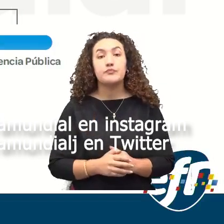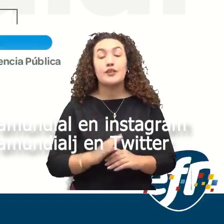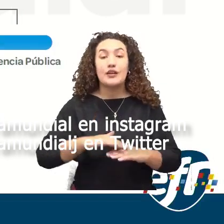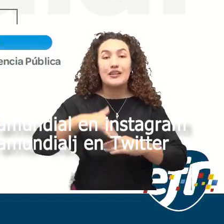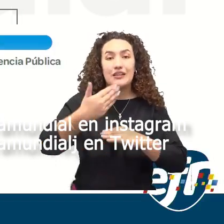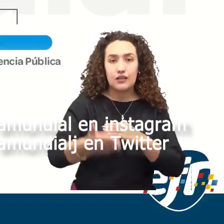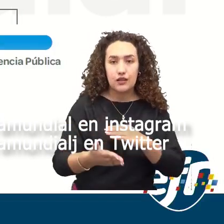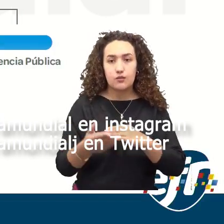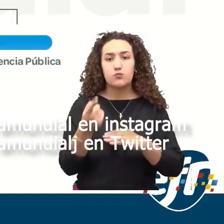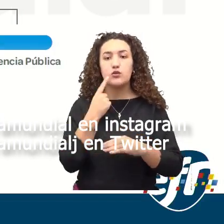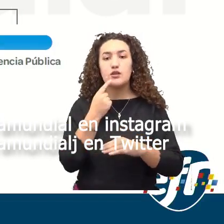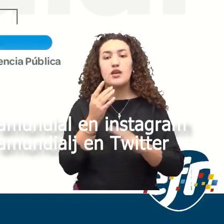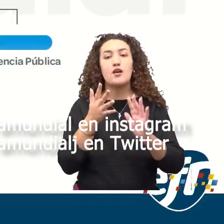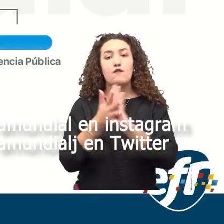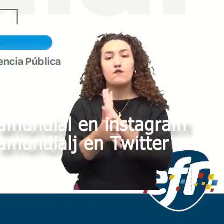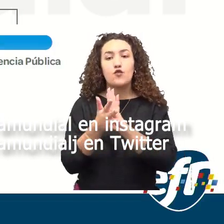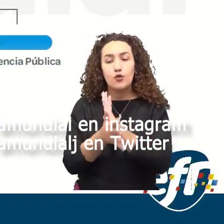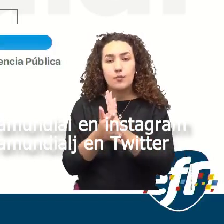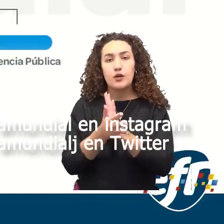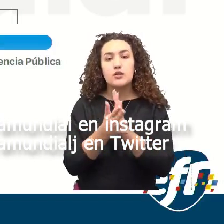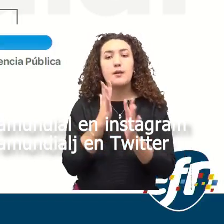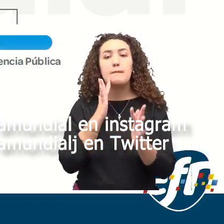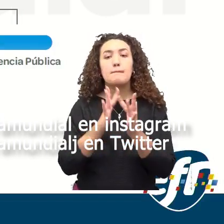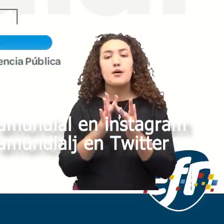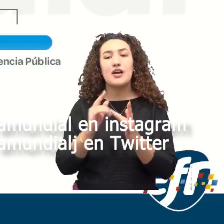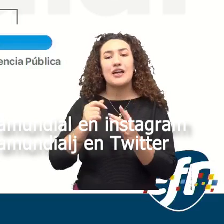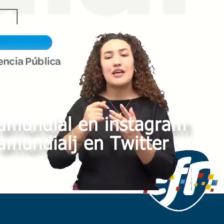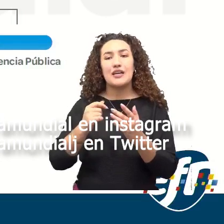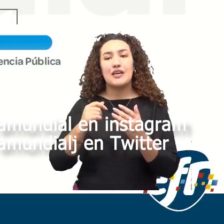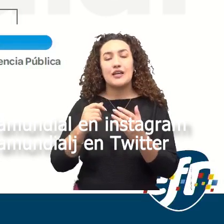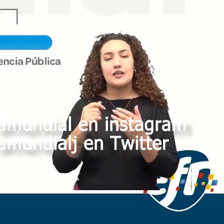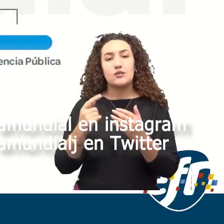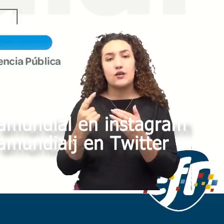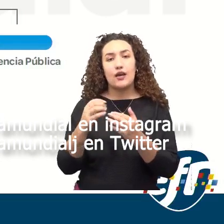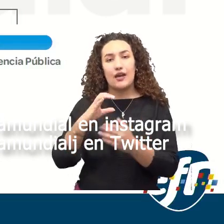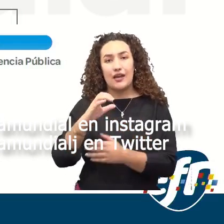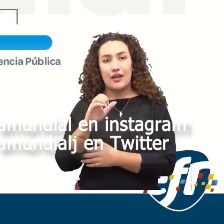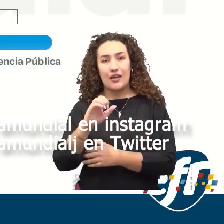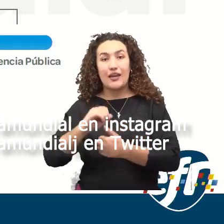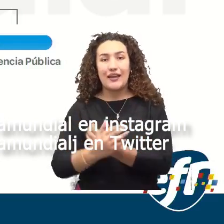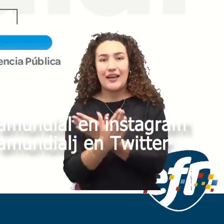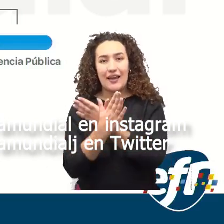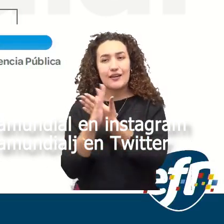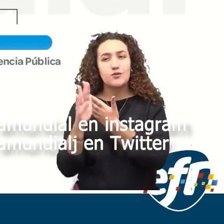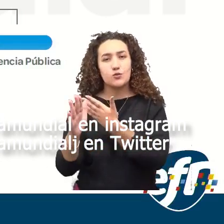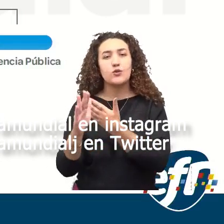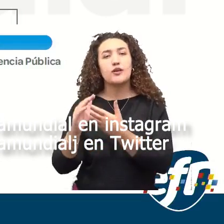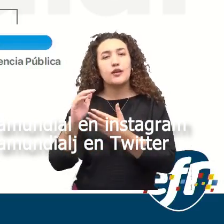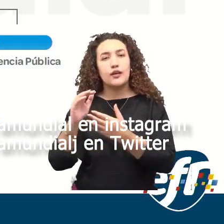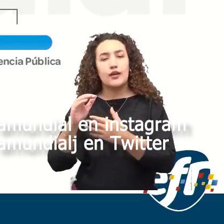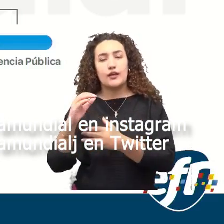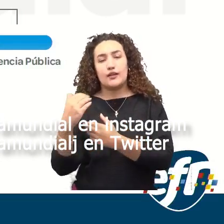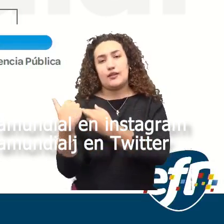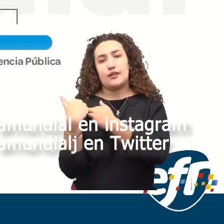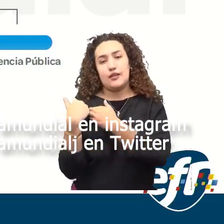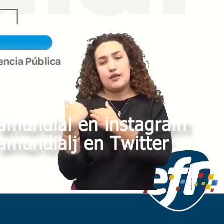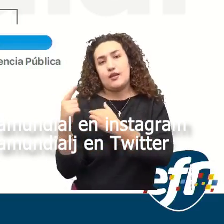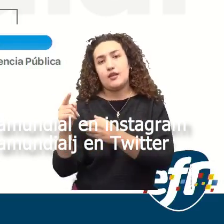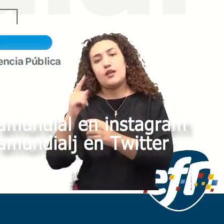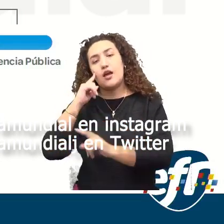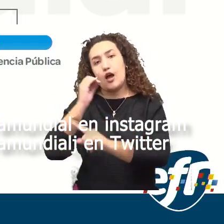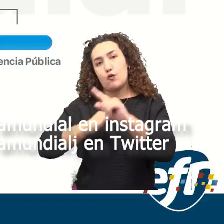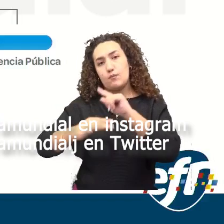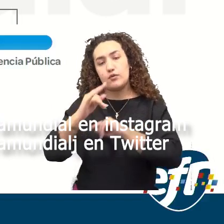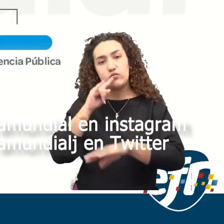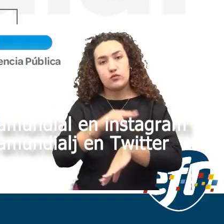a las autoridades ambientales como la CARE y la Secretaría Distrital de Ambiente. Se tiene previsto la elaboración de una audiencia pública y se estima